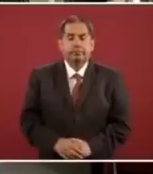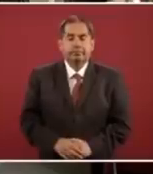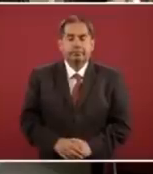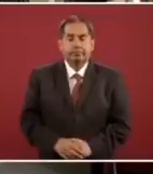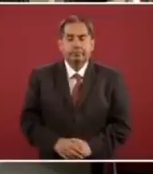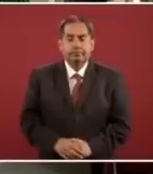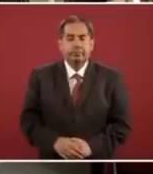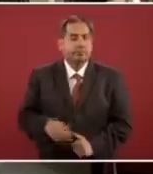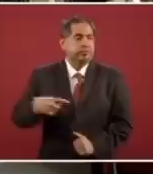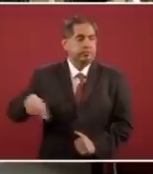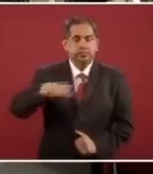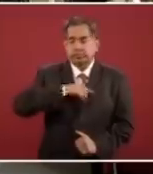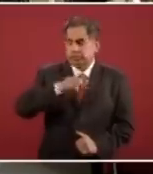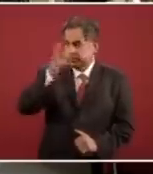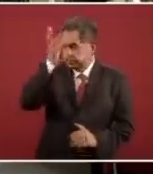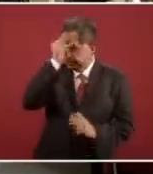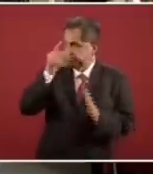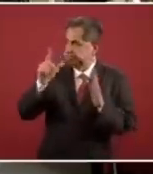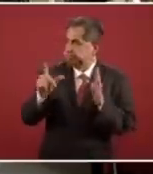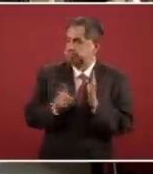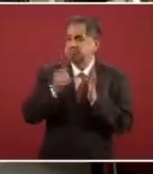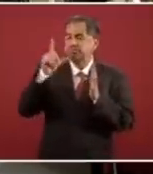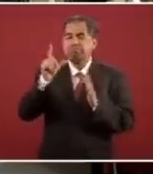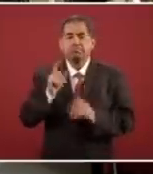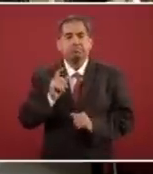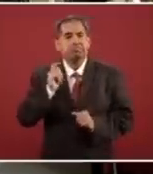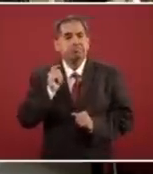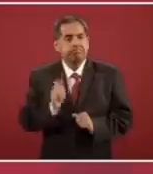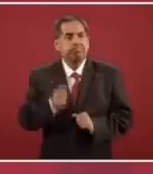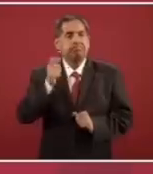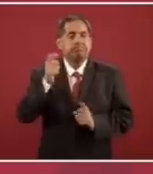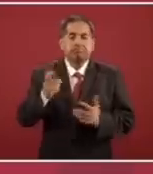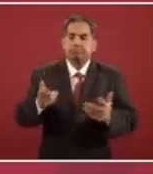La lección es de que